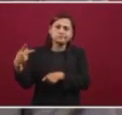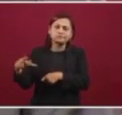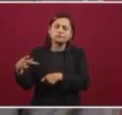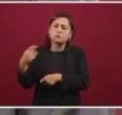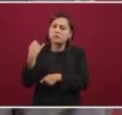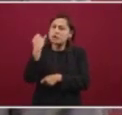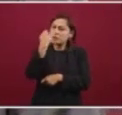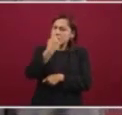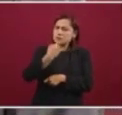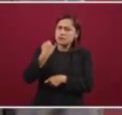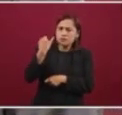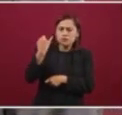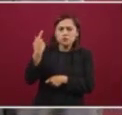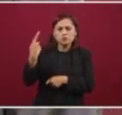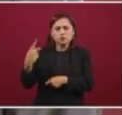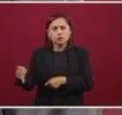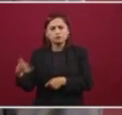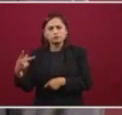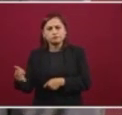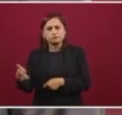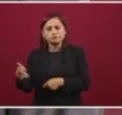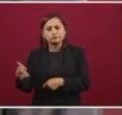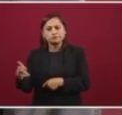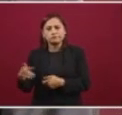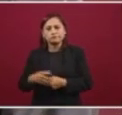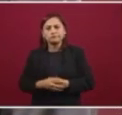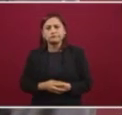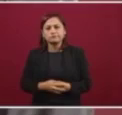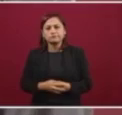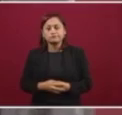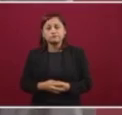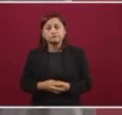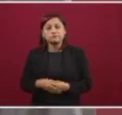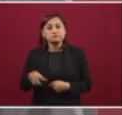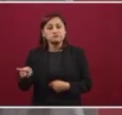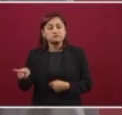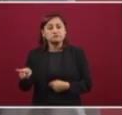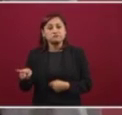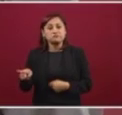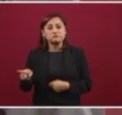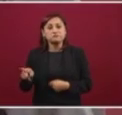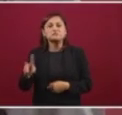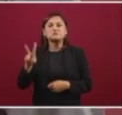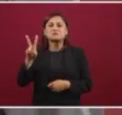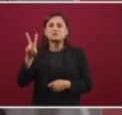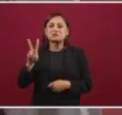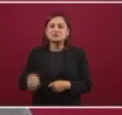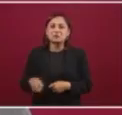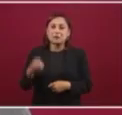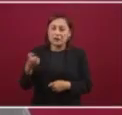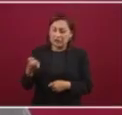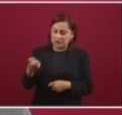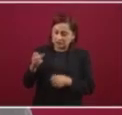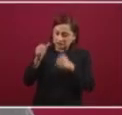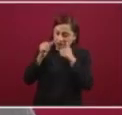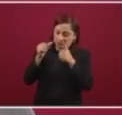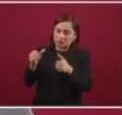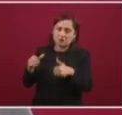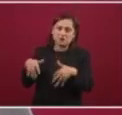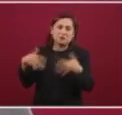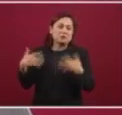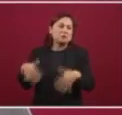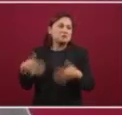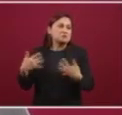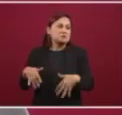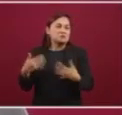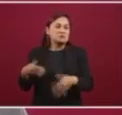lenguas. Esa es la verdad más entrañable, más íntima de